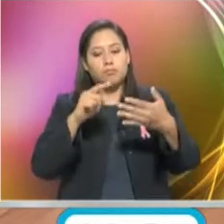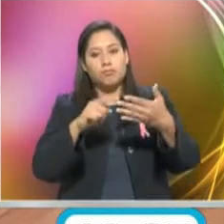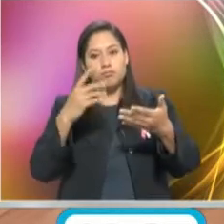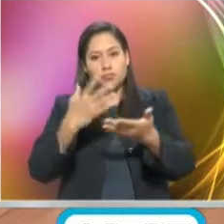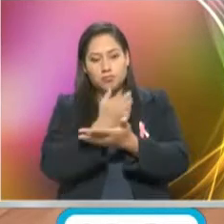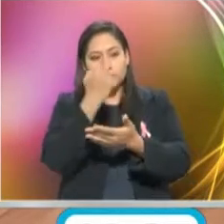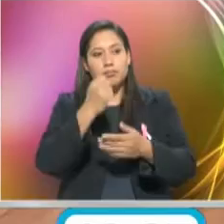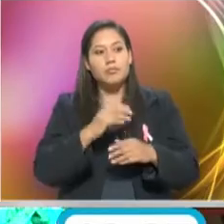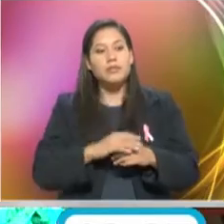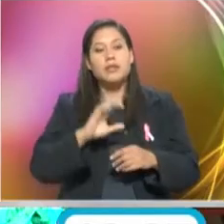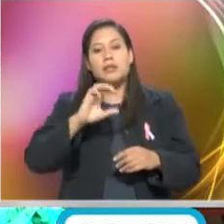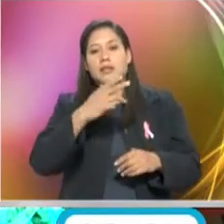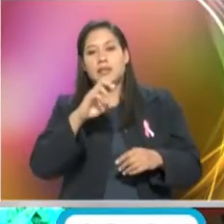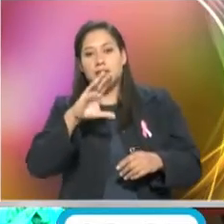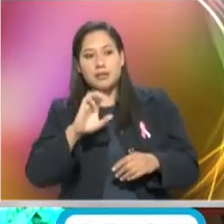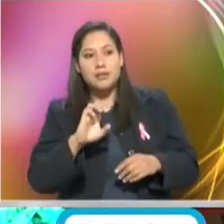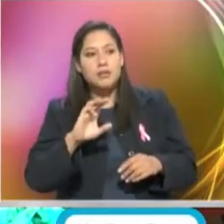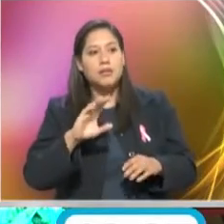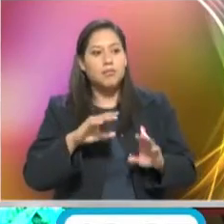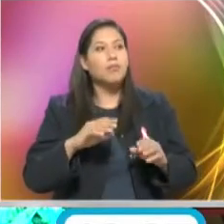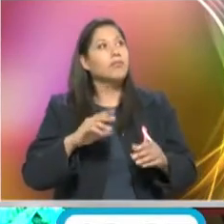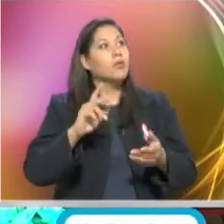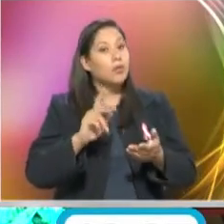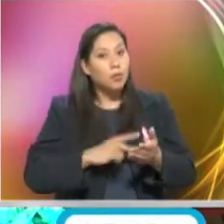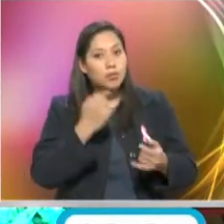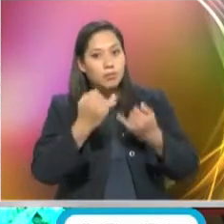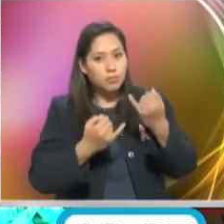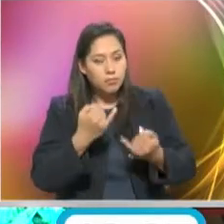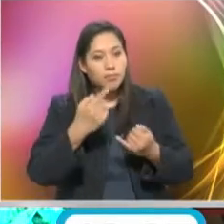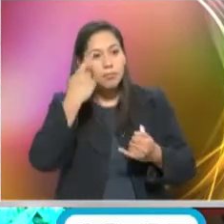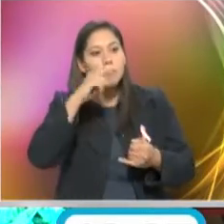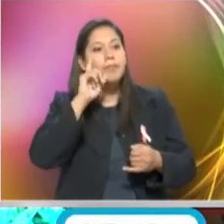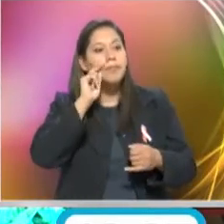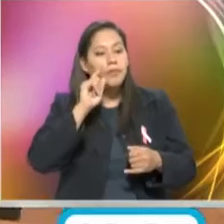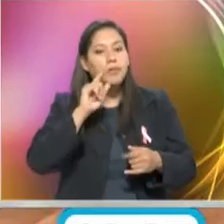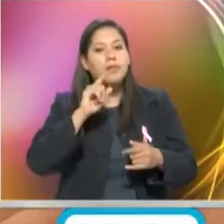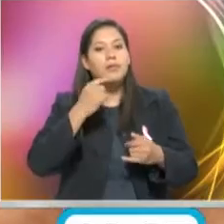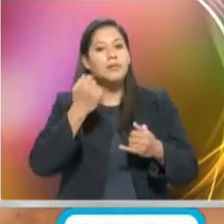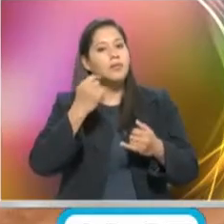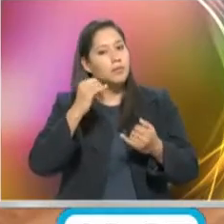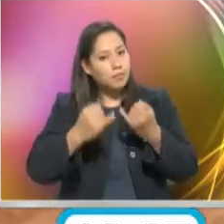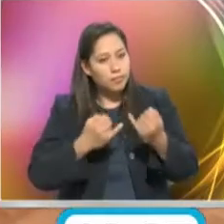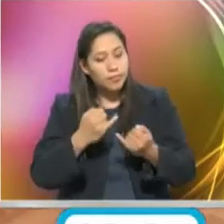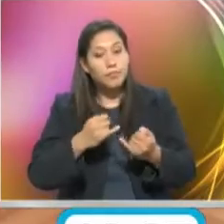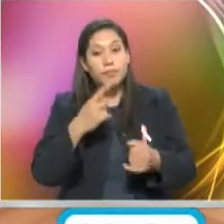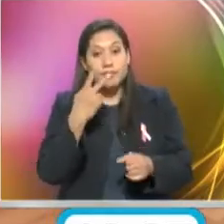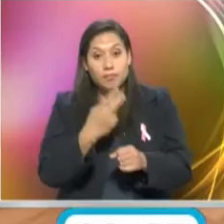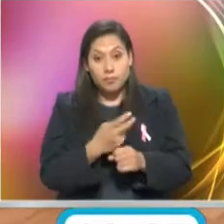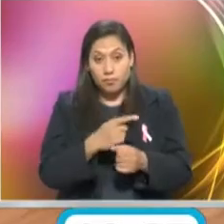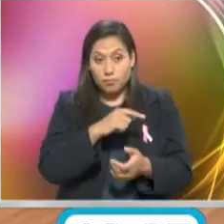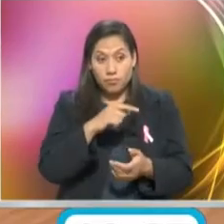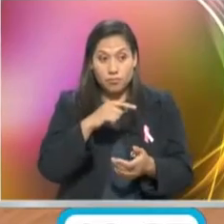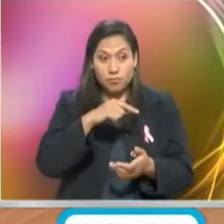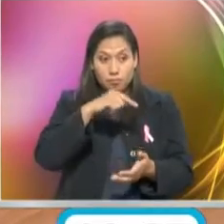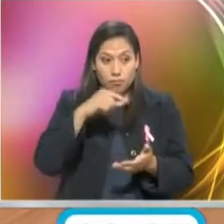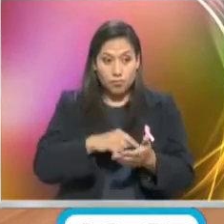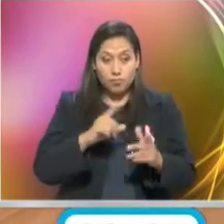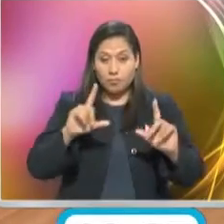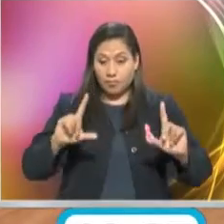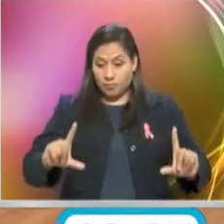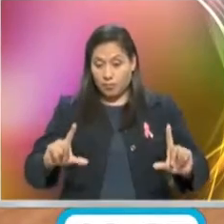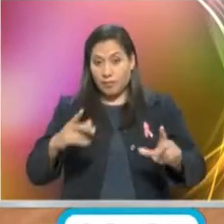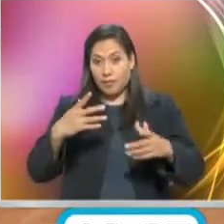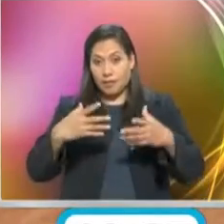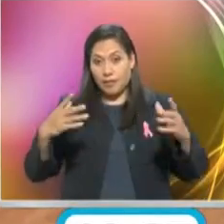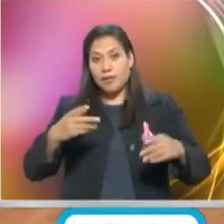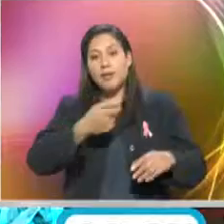una cosa que se llama Last Chance, que es volver a rejugar para volver a calificar al día siguiente. Y el segundo lugar grande es este que está aquí. Ese es el